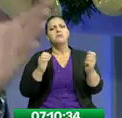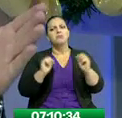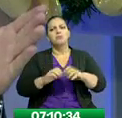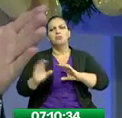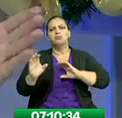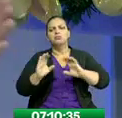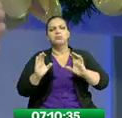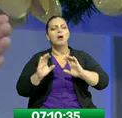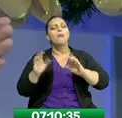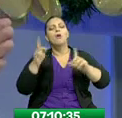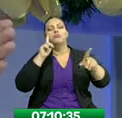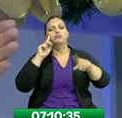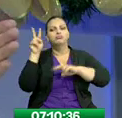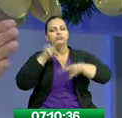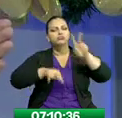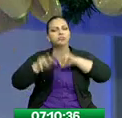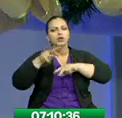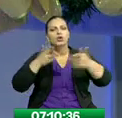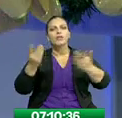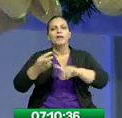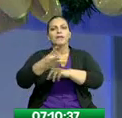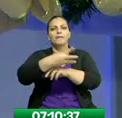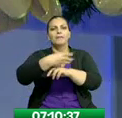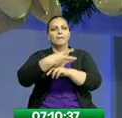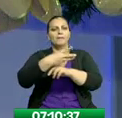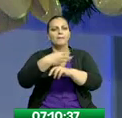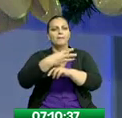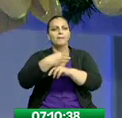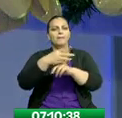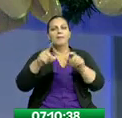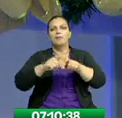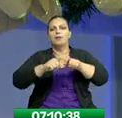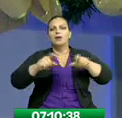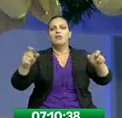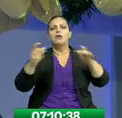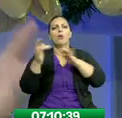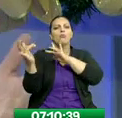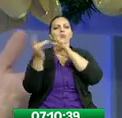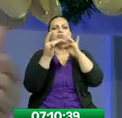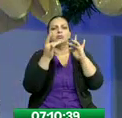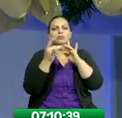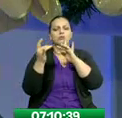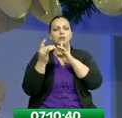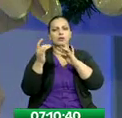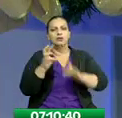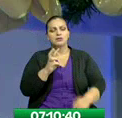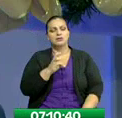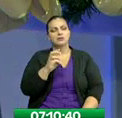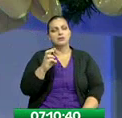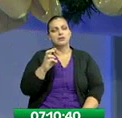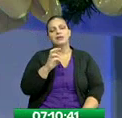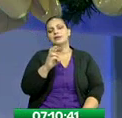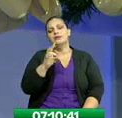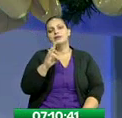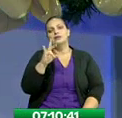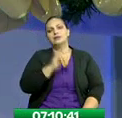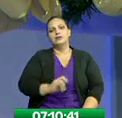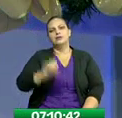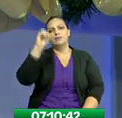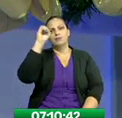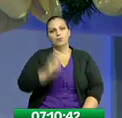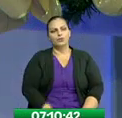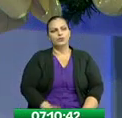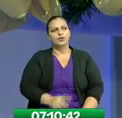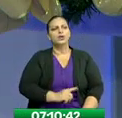crecer en la banda que tenemos 26% ocupada, crecer a un 67%. Podemos abaratar los costos, hemos enviado reformas a la